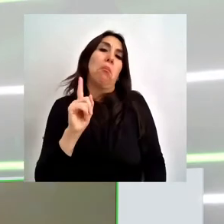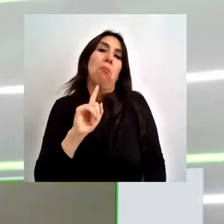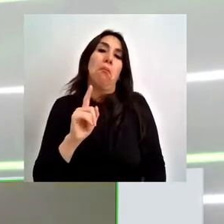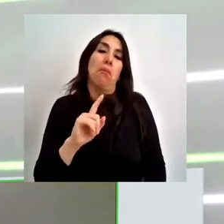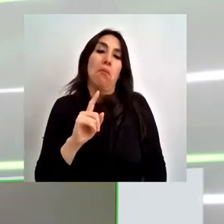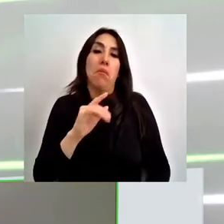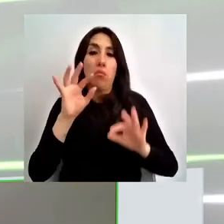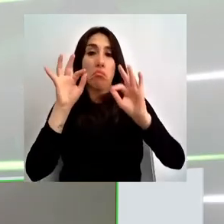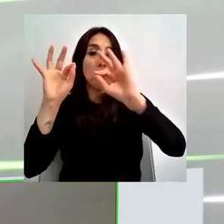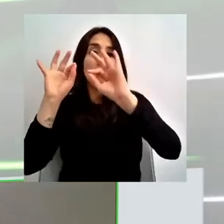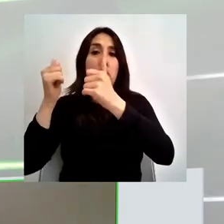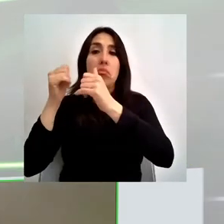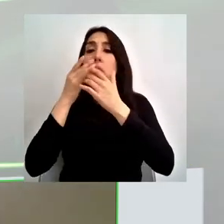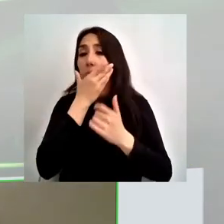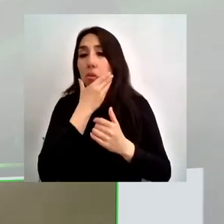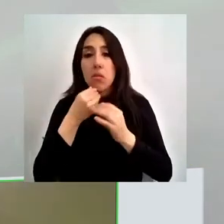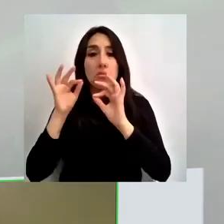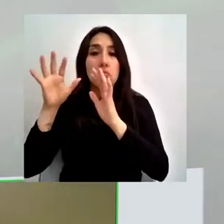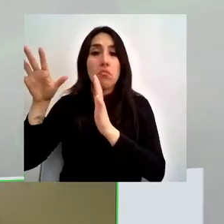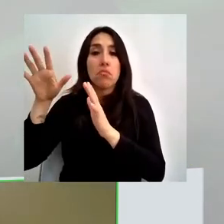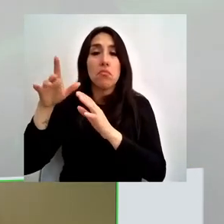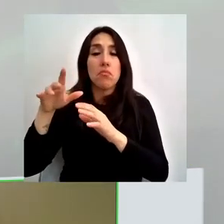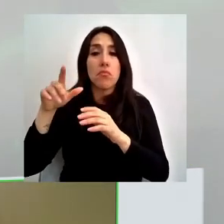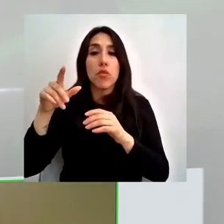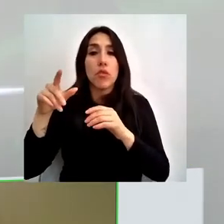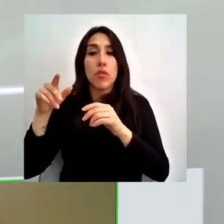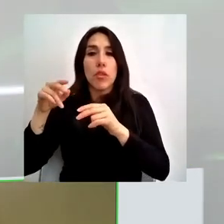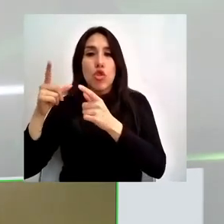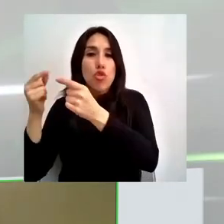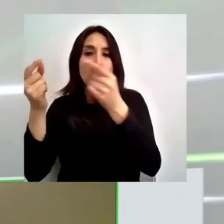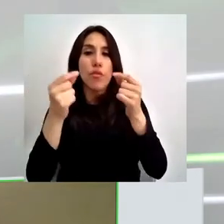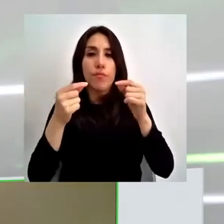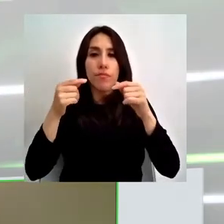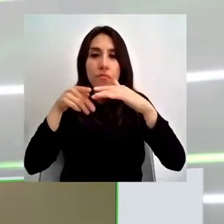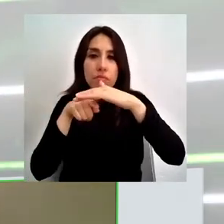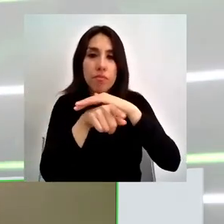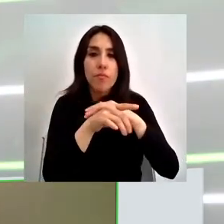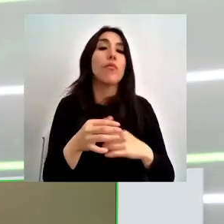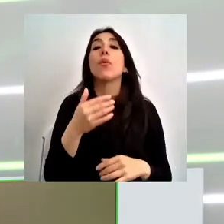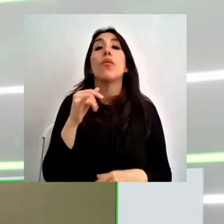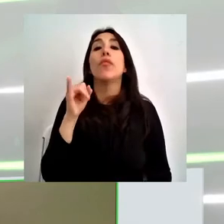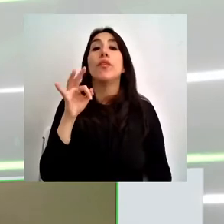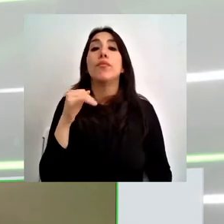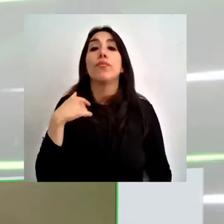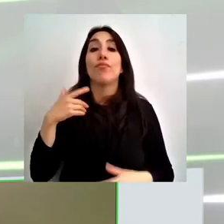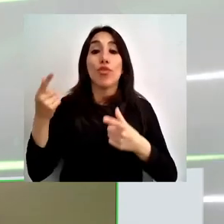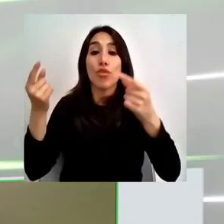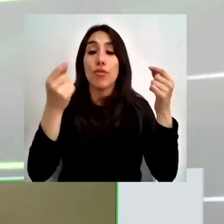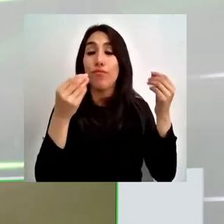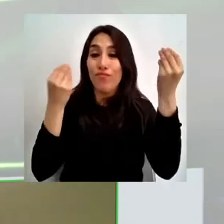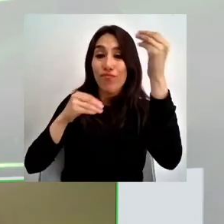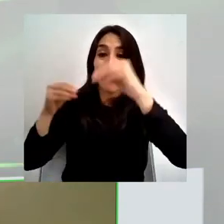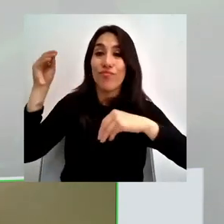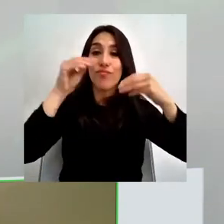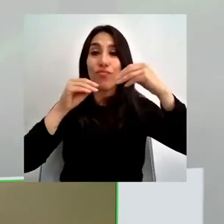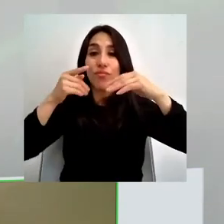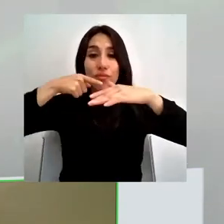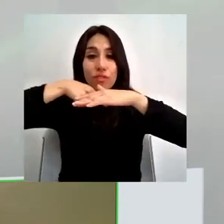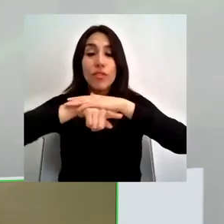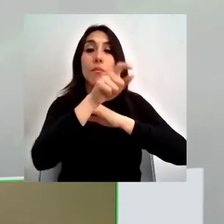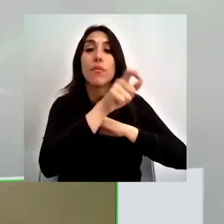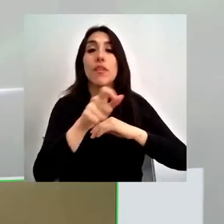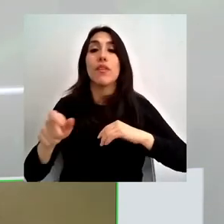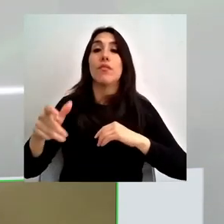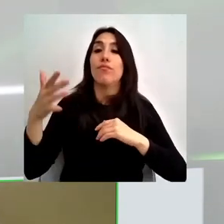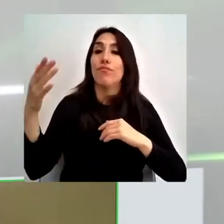accesible para estas personas entonces cuando lo hacen accesible para las personas con discapacidad en muchos casos ha